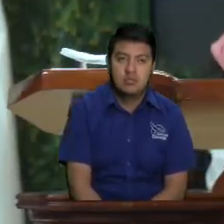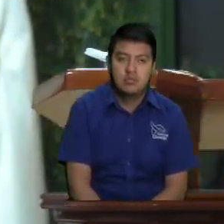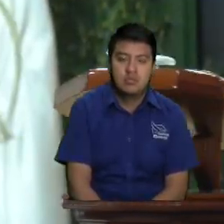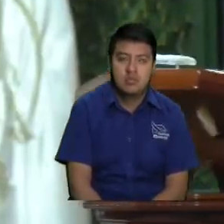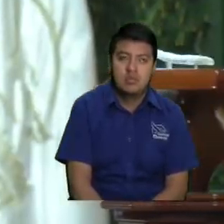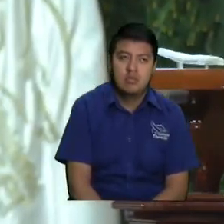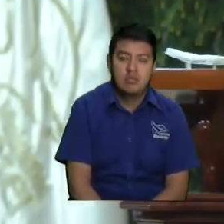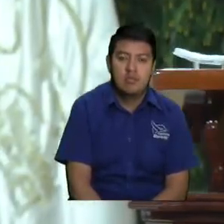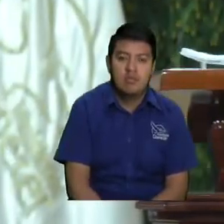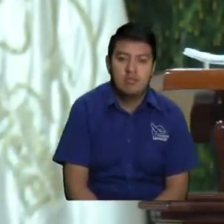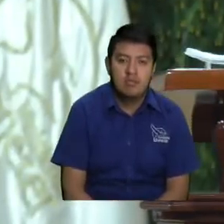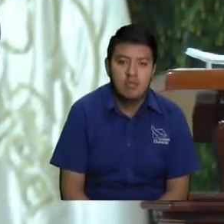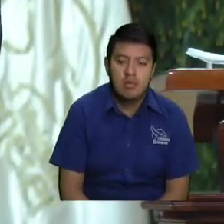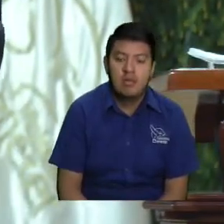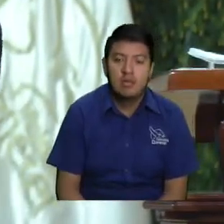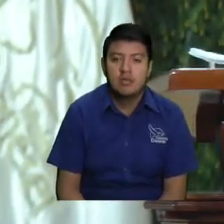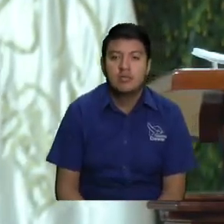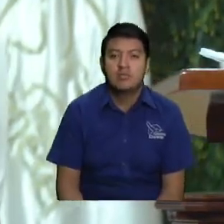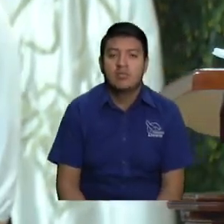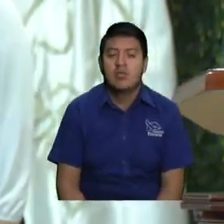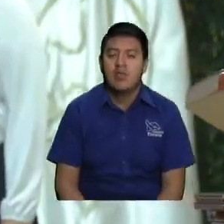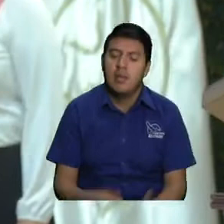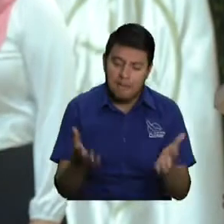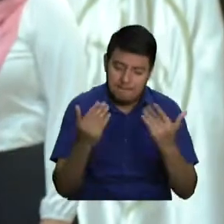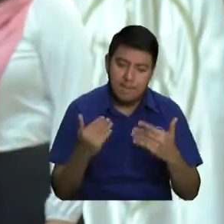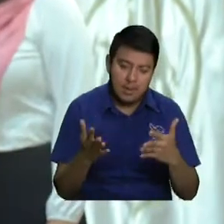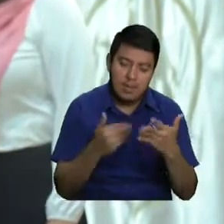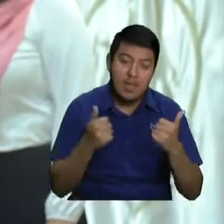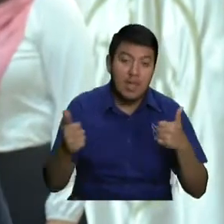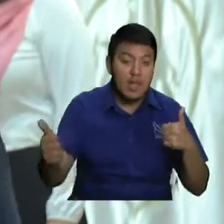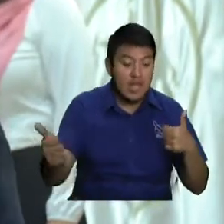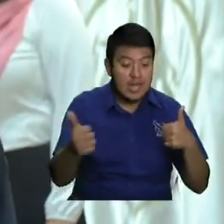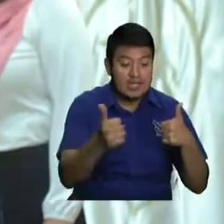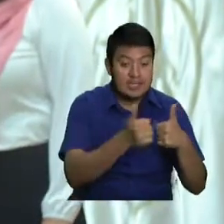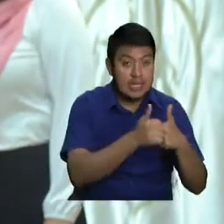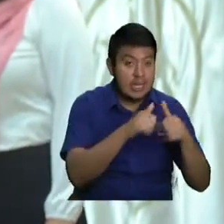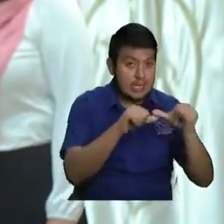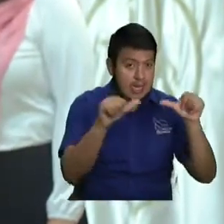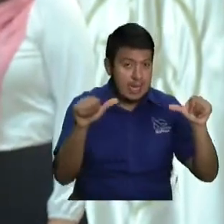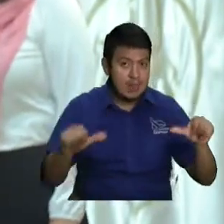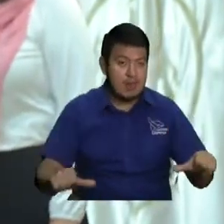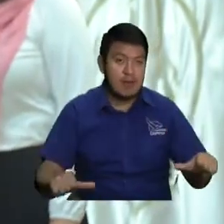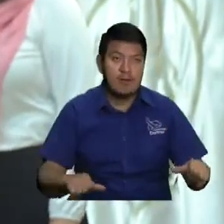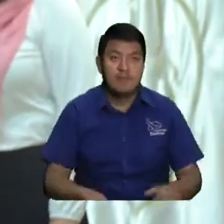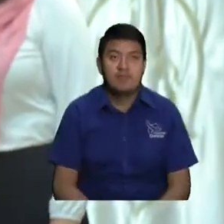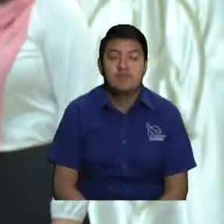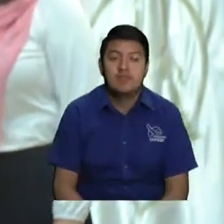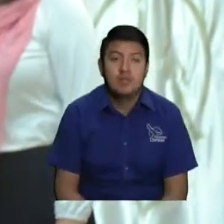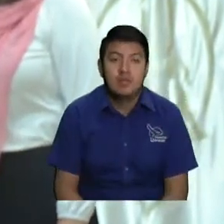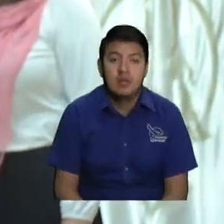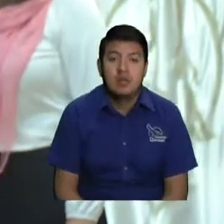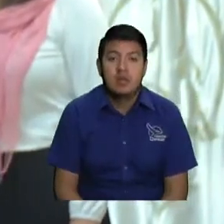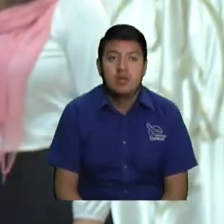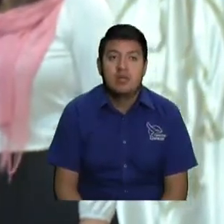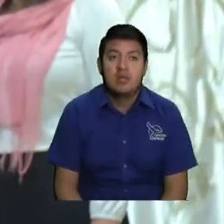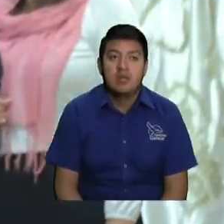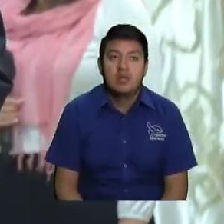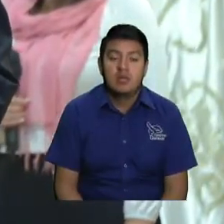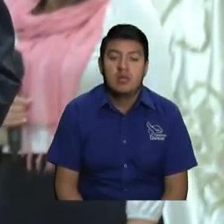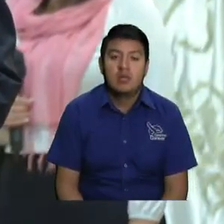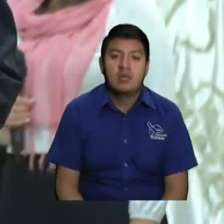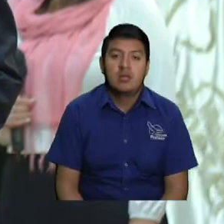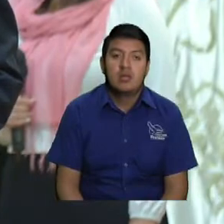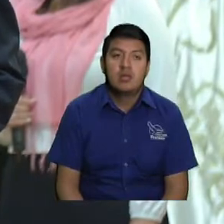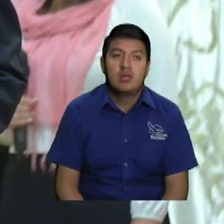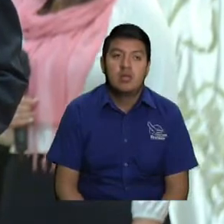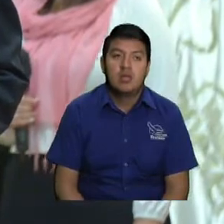les insistieron que vinieran a la iglesia, no se sientan lejanos, acérquense aquí cuando ellos se arrodillan. ¿Tú le invitaste a ella?